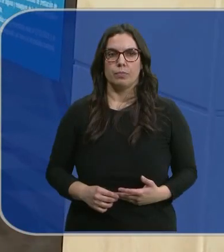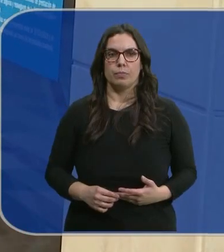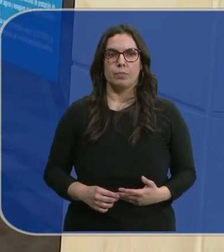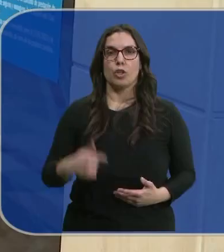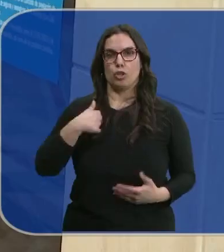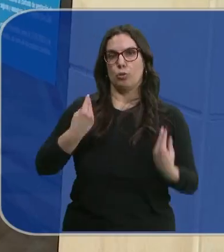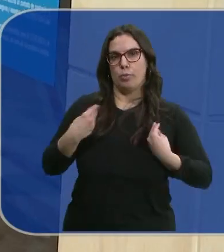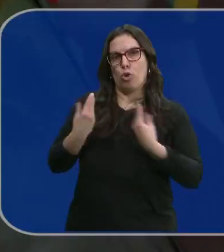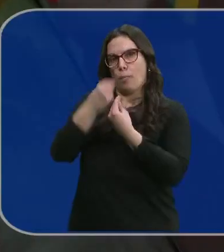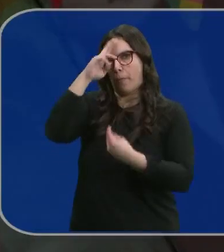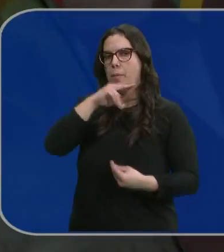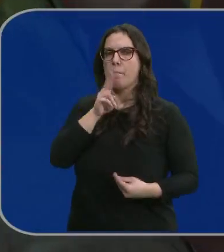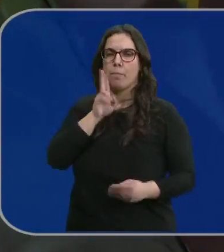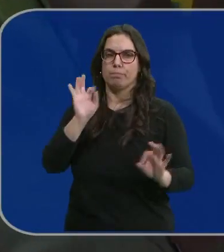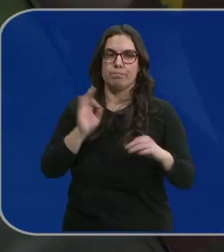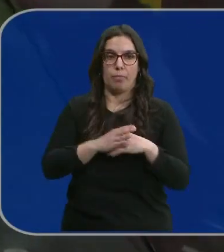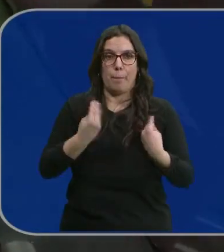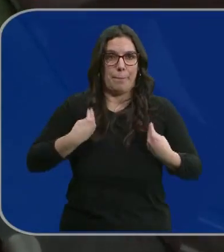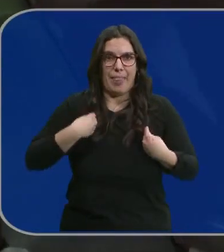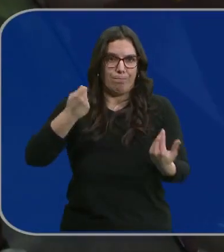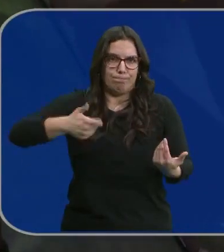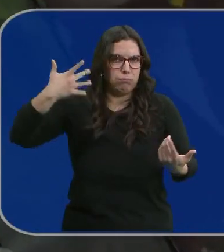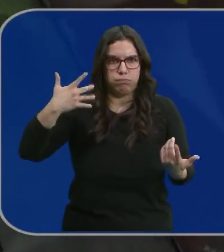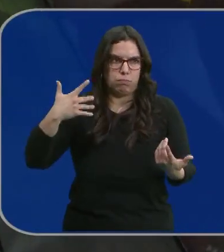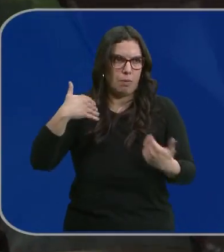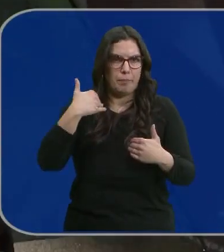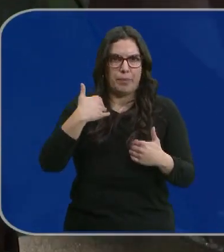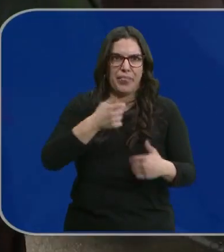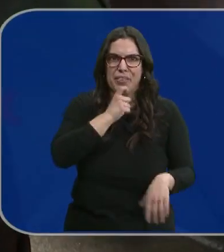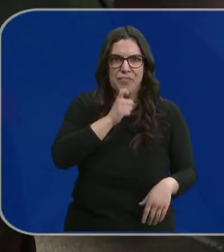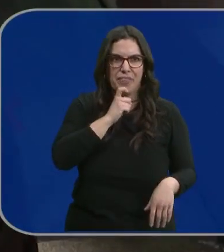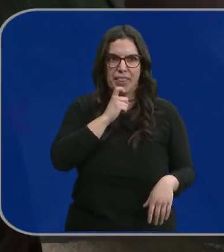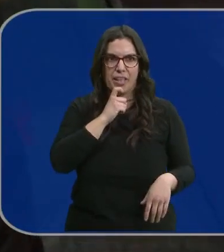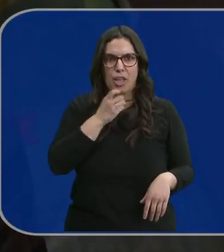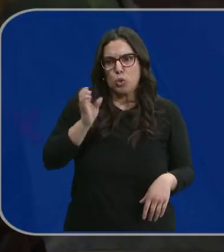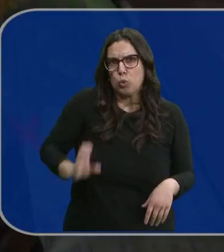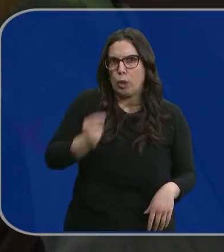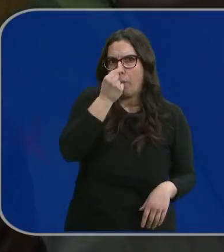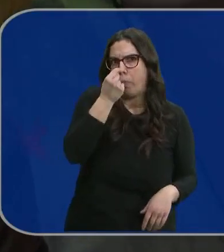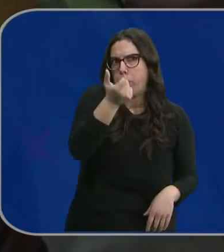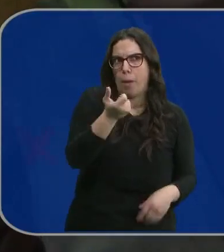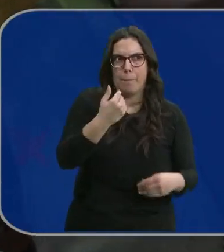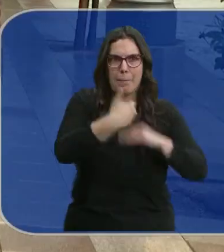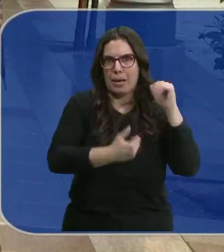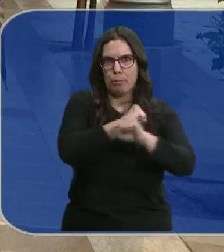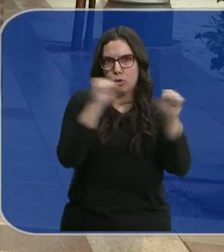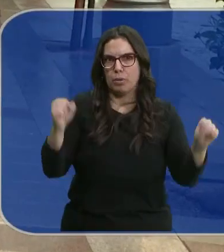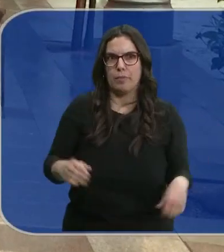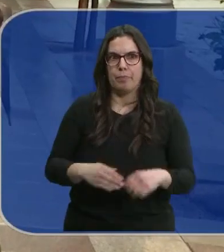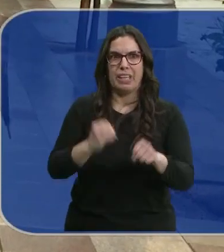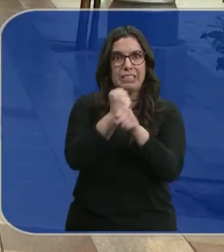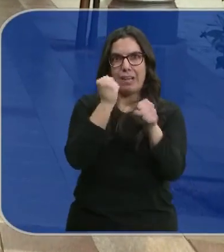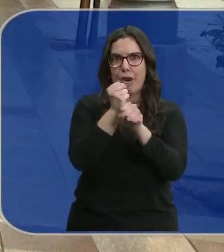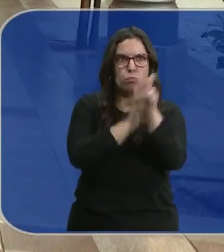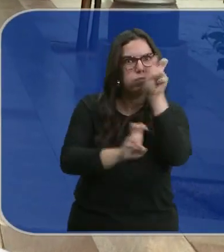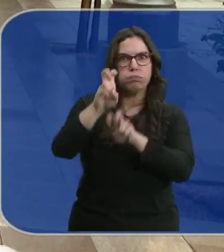Vivo con mis padres todavía. La vida está como está, es súper difícil pues, vivir con un sueldito tan pequeño. No encuentran